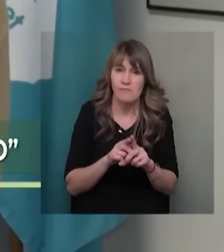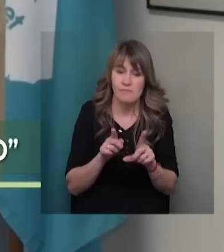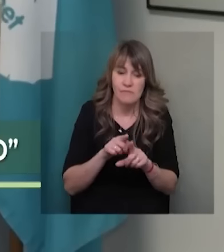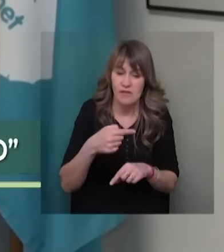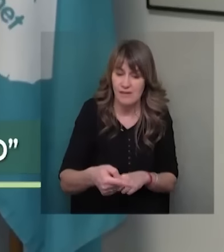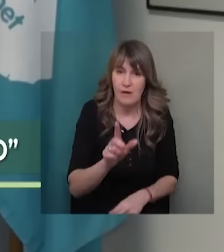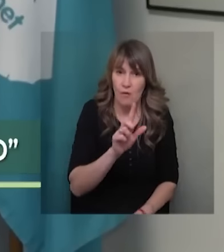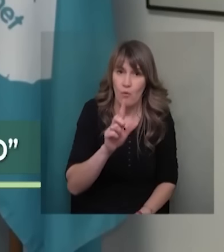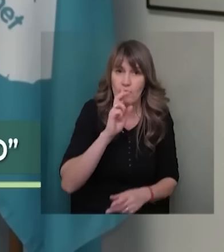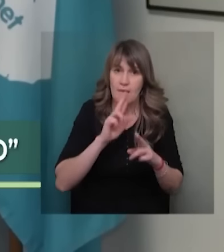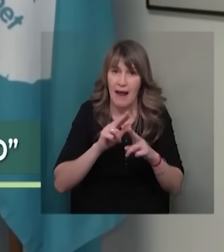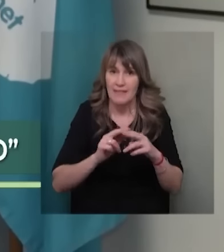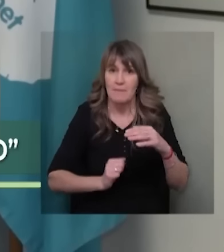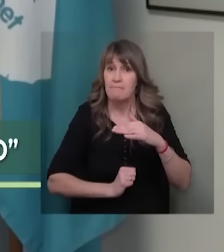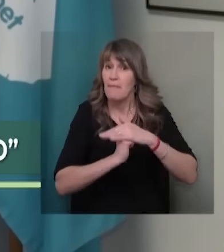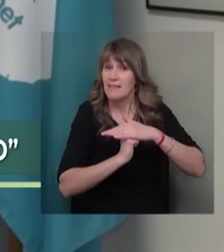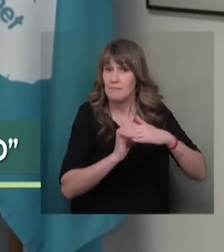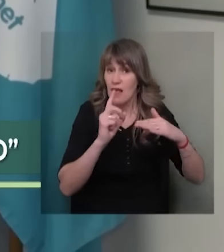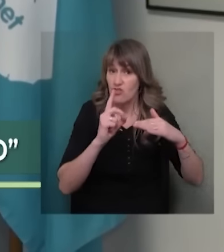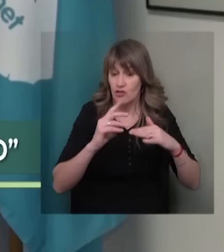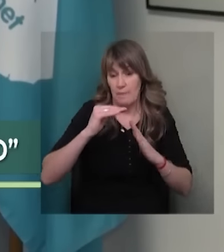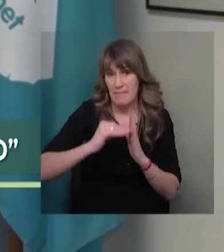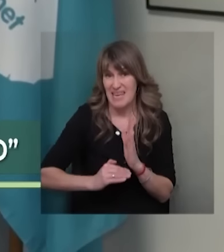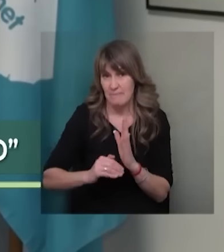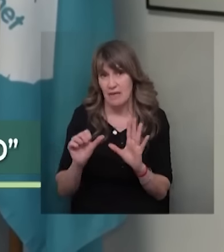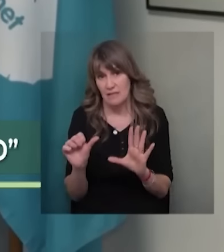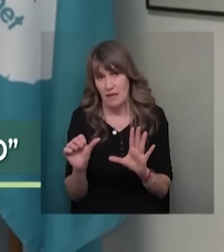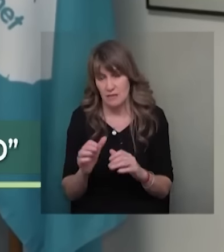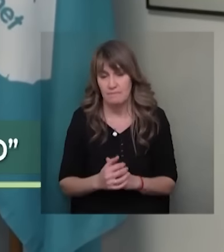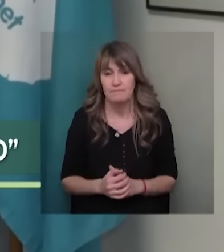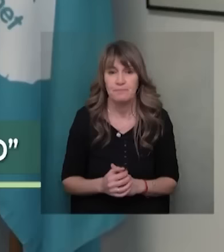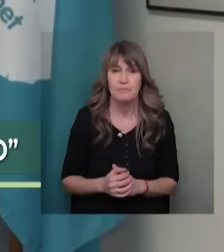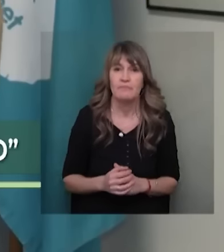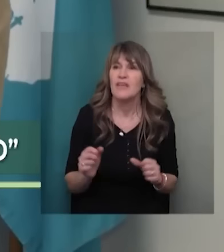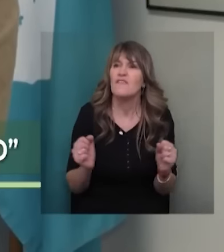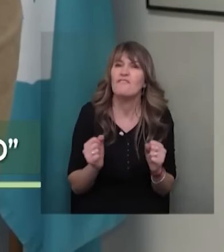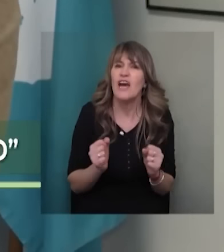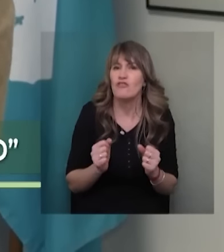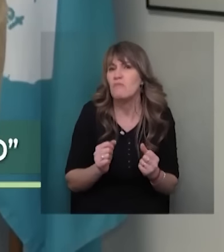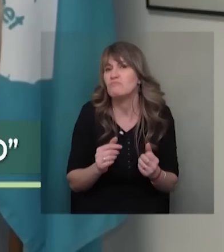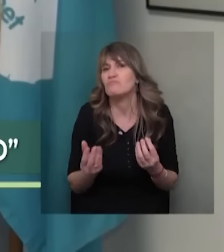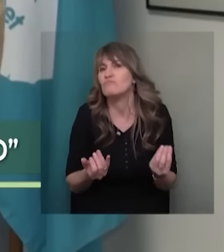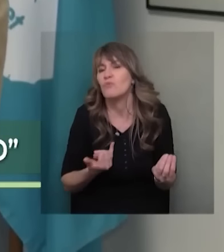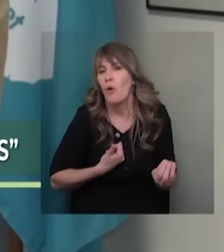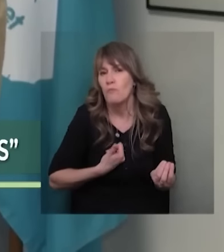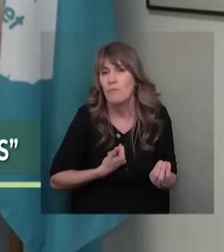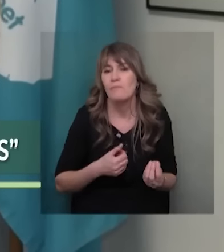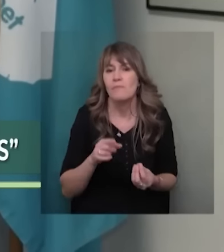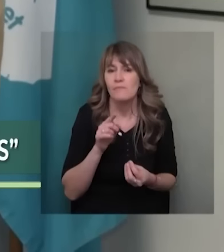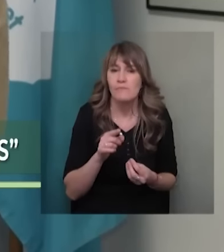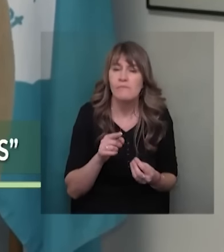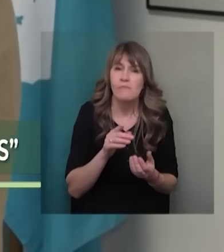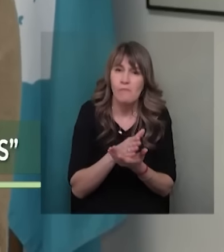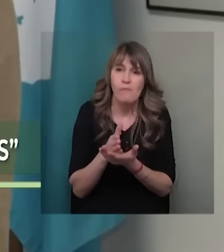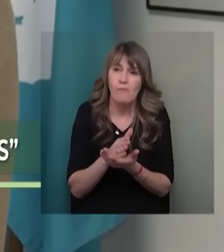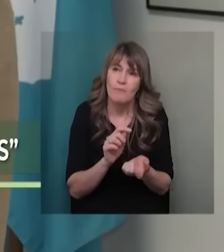lunes y martes no máximas de 12 gr mínima de 6 gr Qué tipo de invierno Podemos esperar bueno básicamente acá estamos en una transición